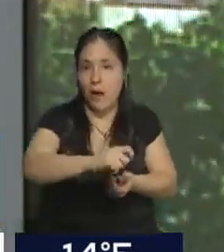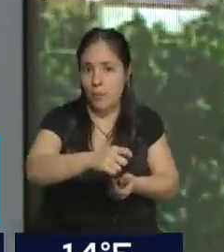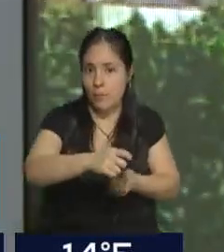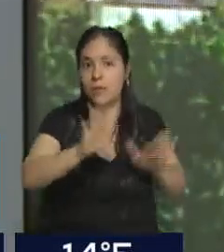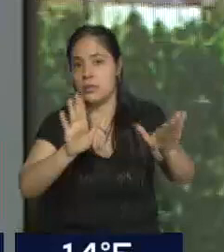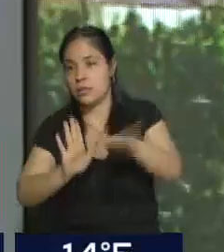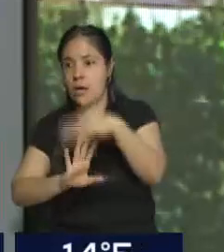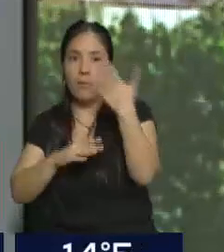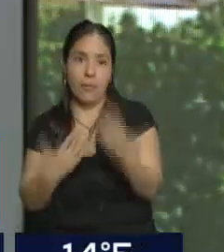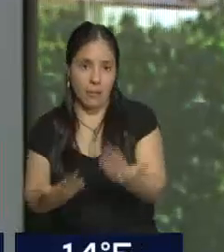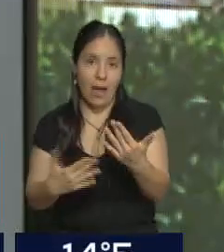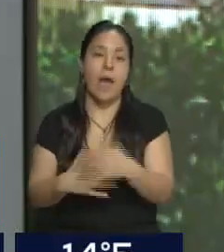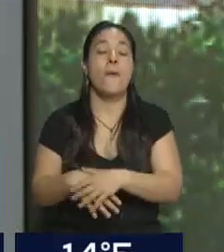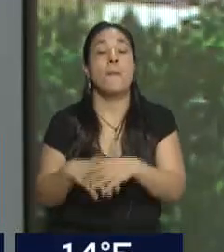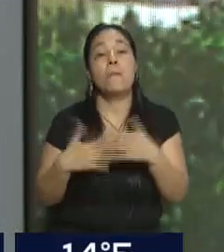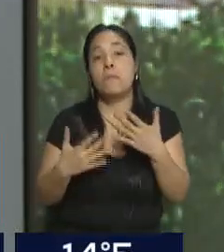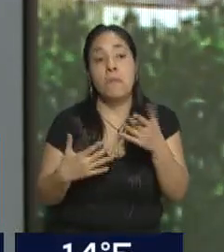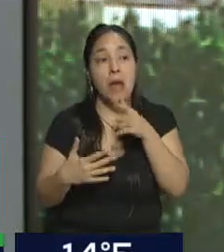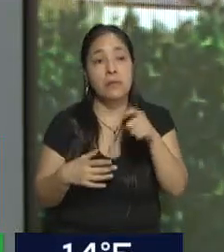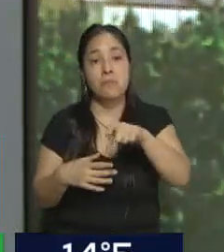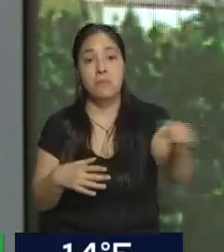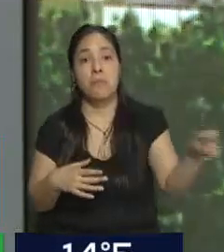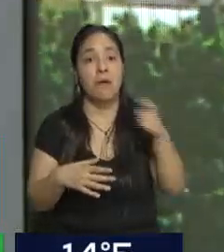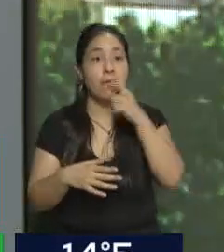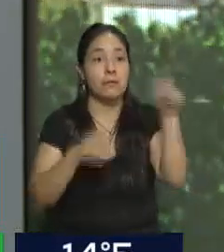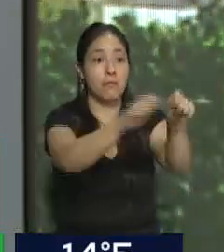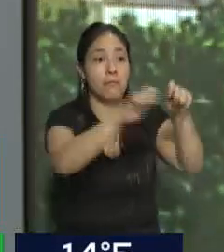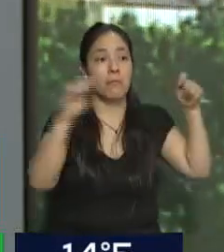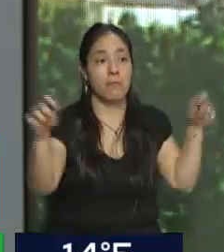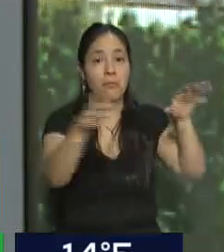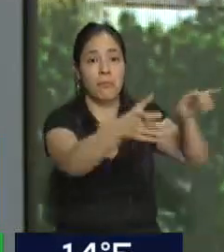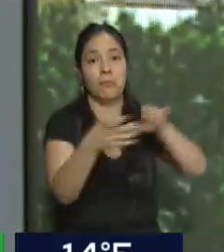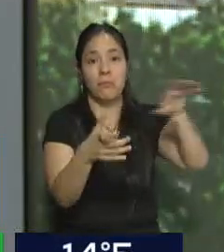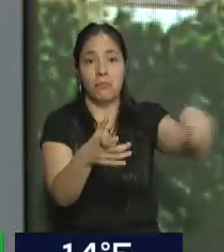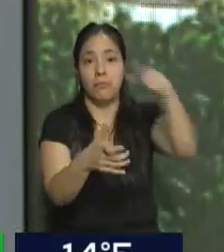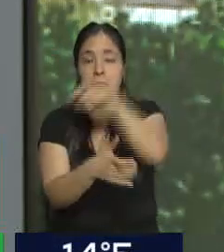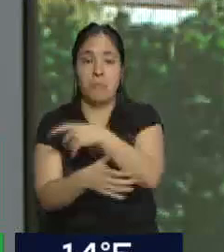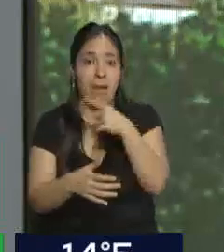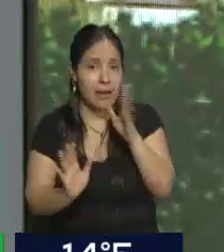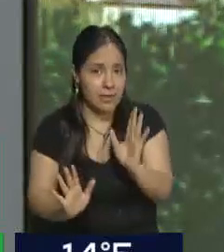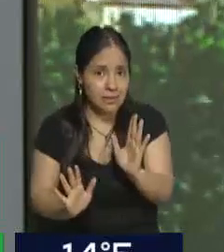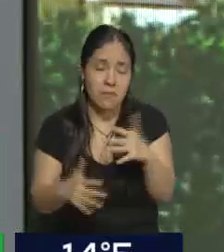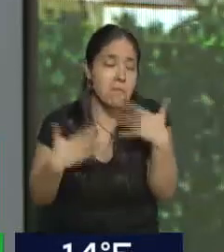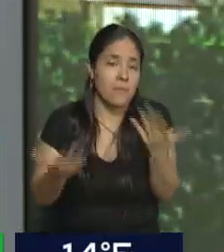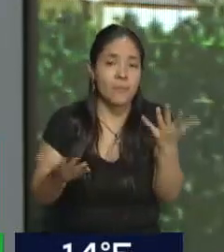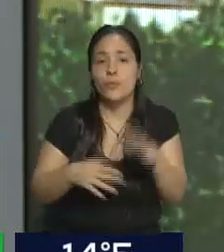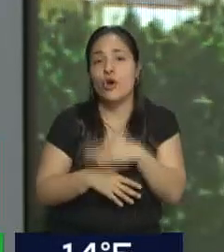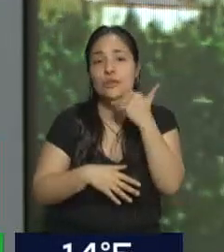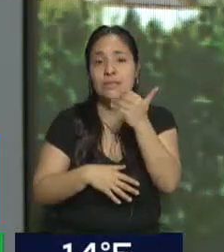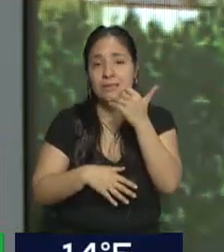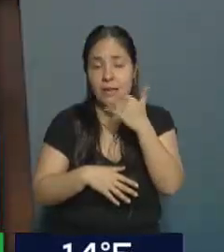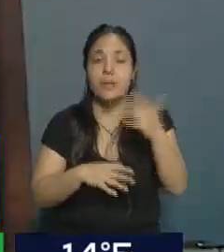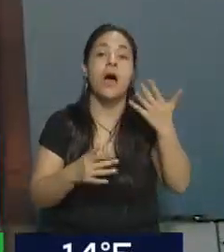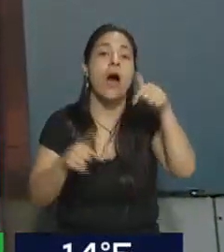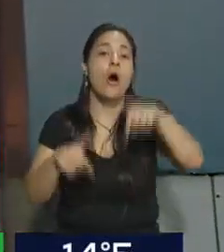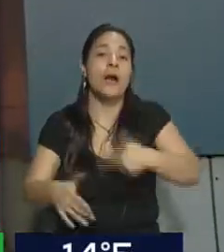se haga esta inspección ocular ehl es la investigación que se está llevando a cabo desde la inspección general de seguridad nos indicaban se pidieron las cámaras